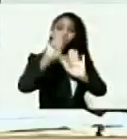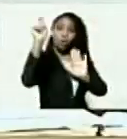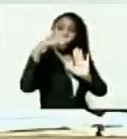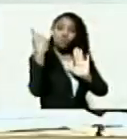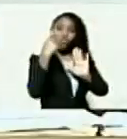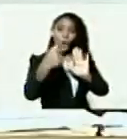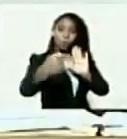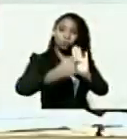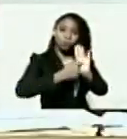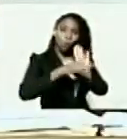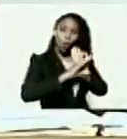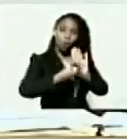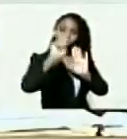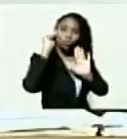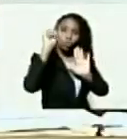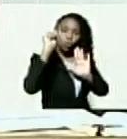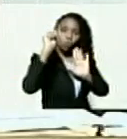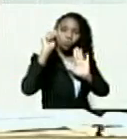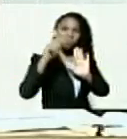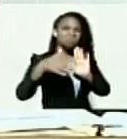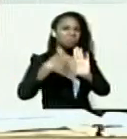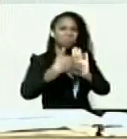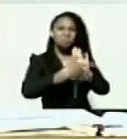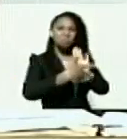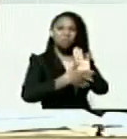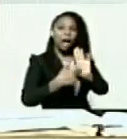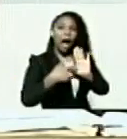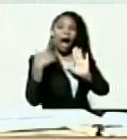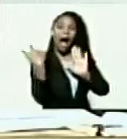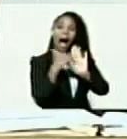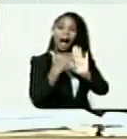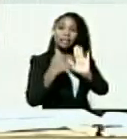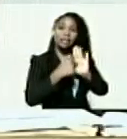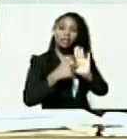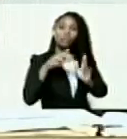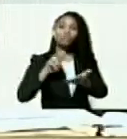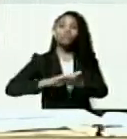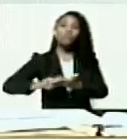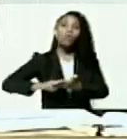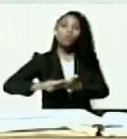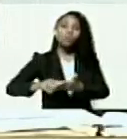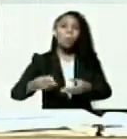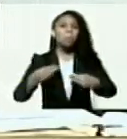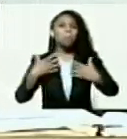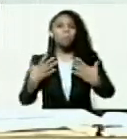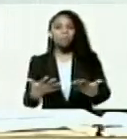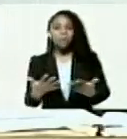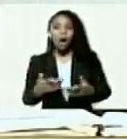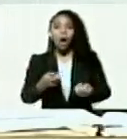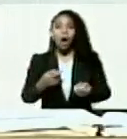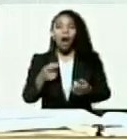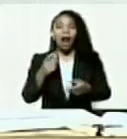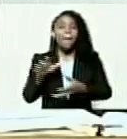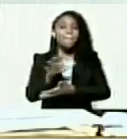esta Constitución donde está la solución a